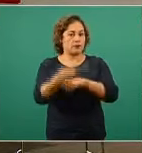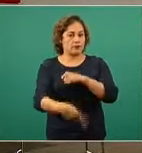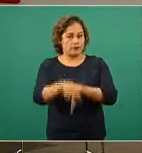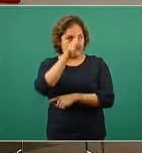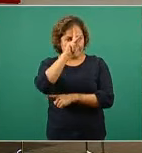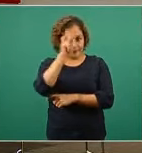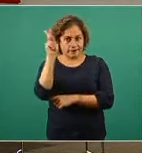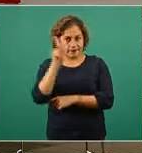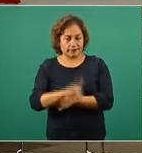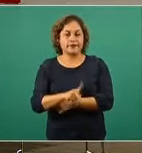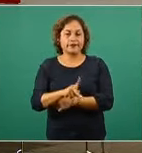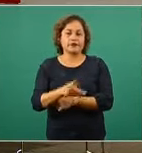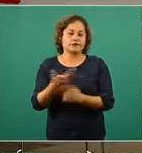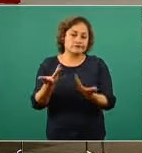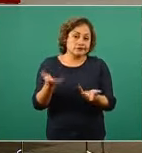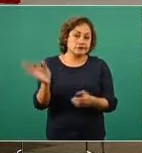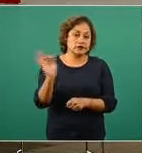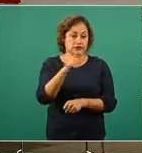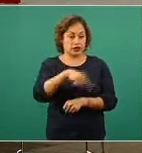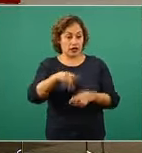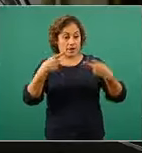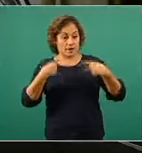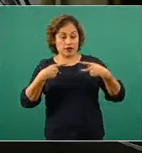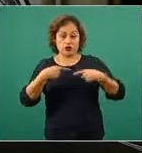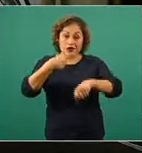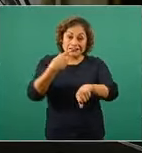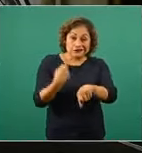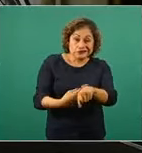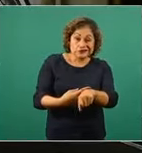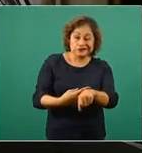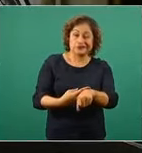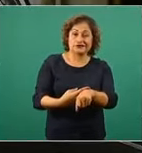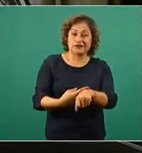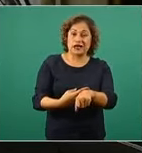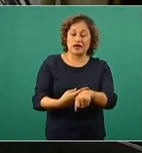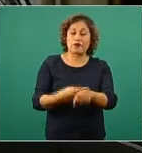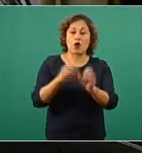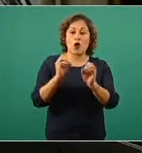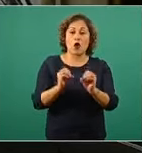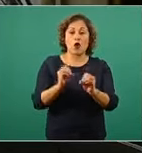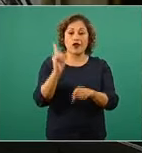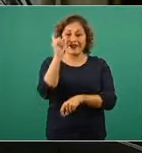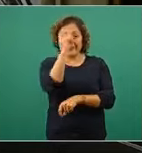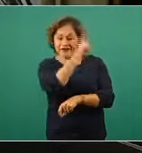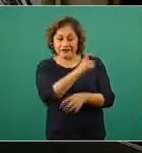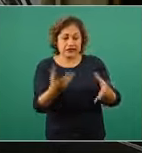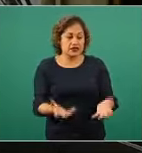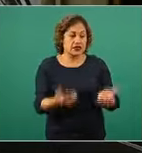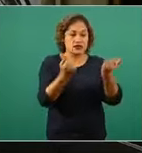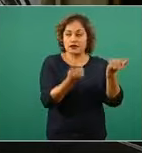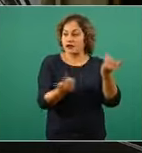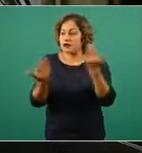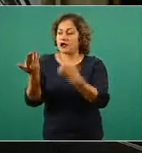personas puedan o enfermar o puedan tener mayores dificultades de acceso para los servicios de